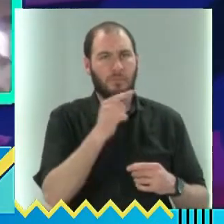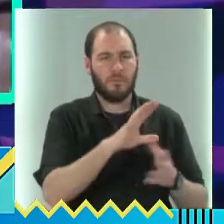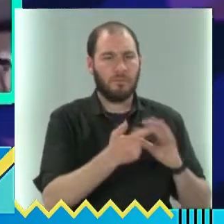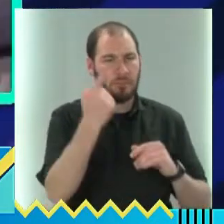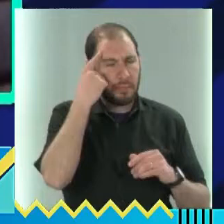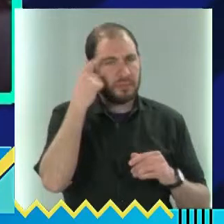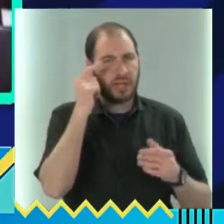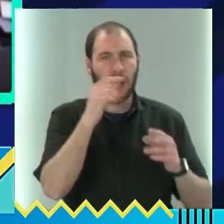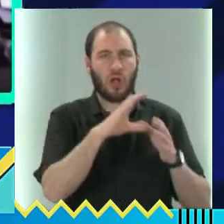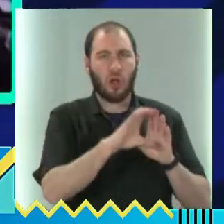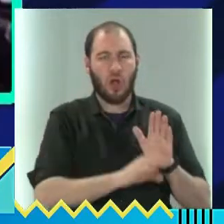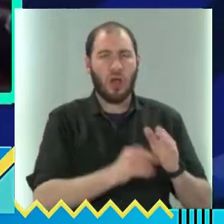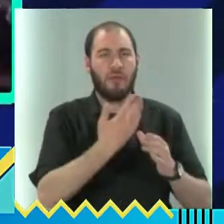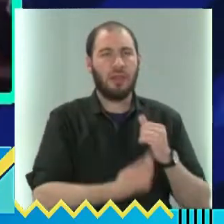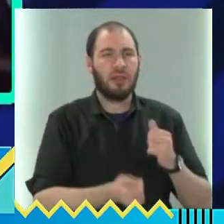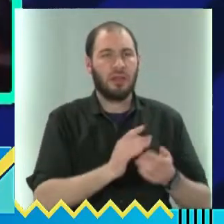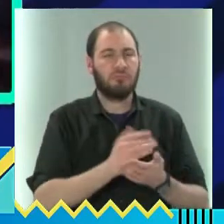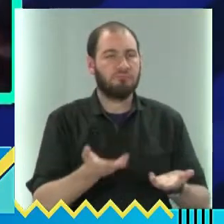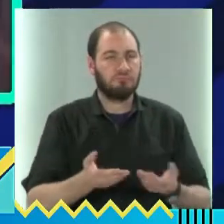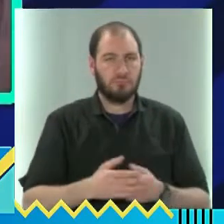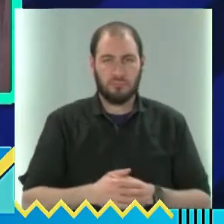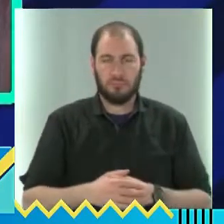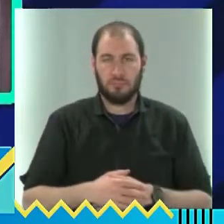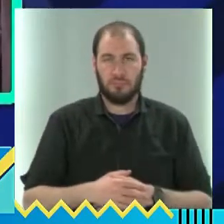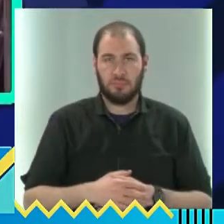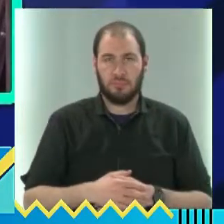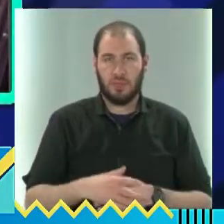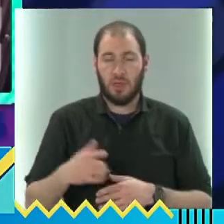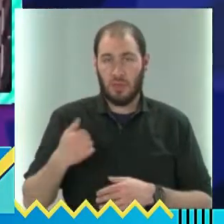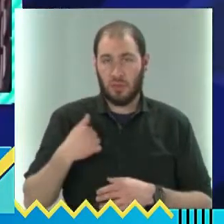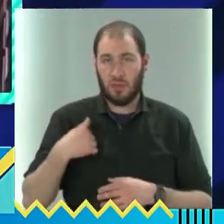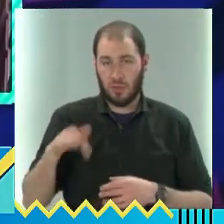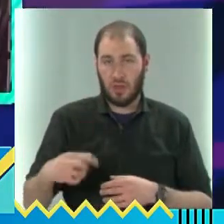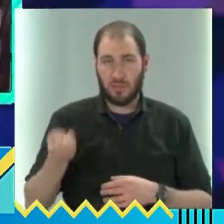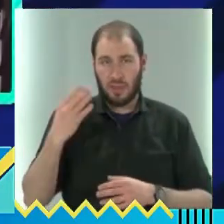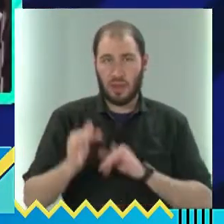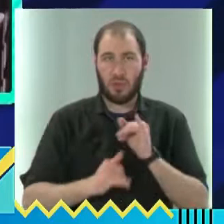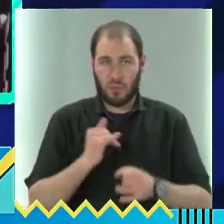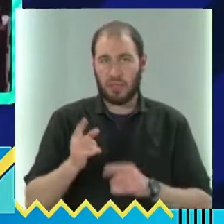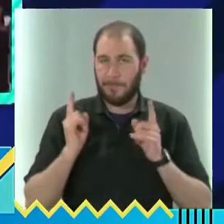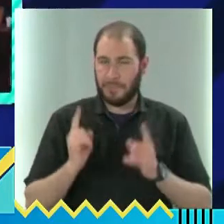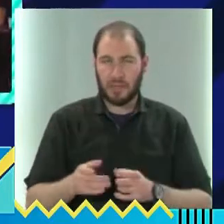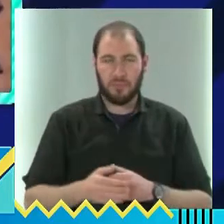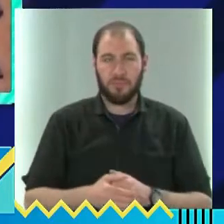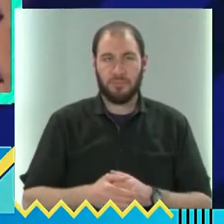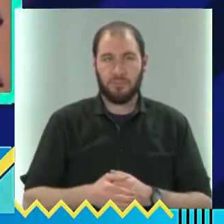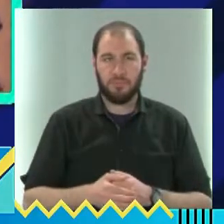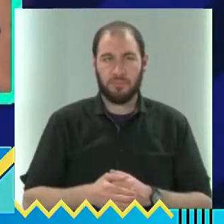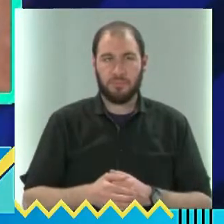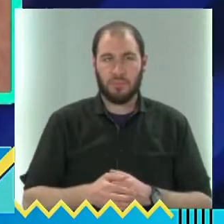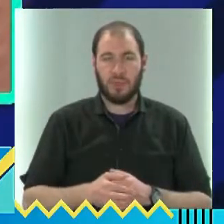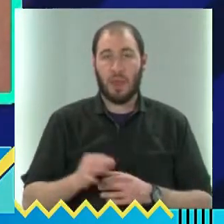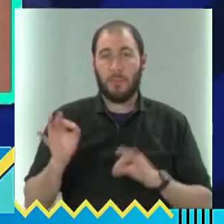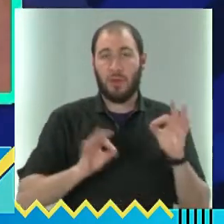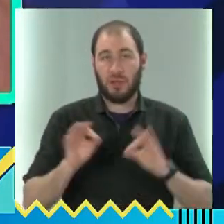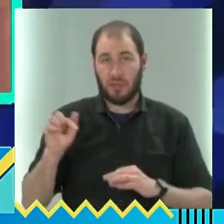en relación a este nuevo código de faltas? Bueno, mire, yo estuve diciendo esta mañana, y lo repito, este